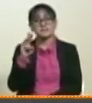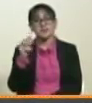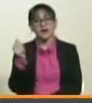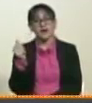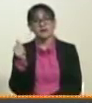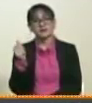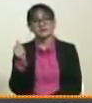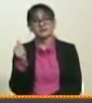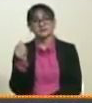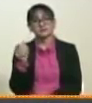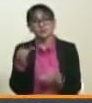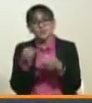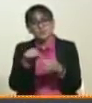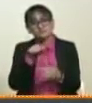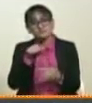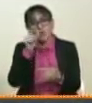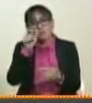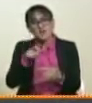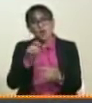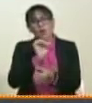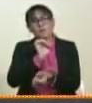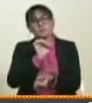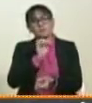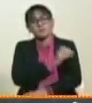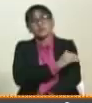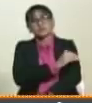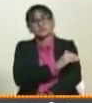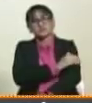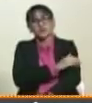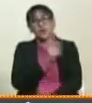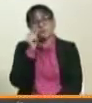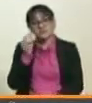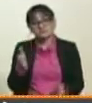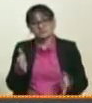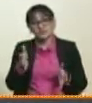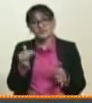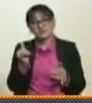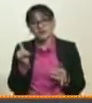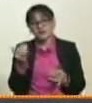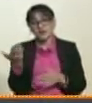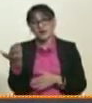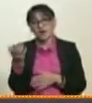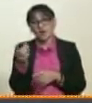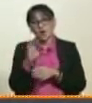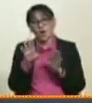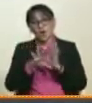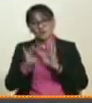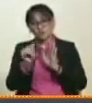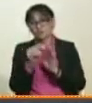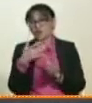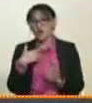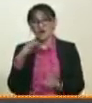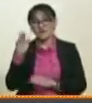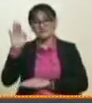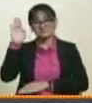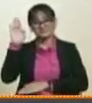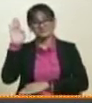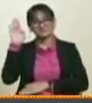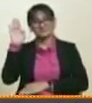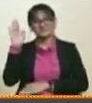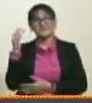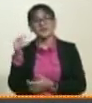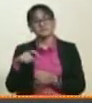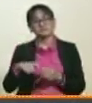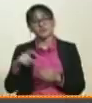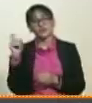verdad él obtuvo el triunfo aquí pero por no querer someterse a lo que te establecido una constitución era asamblea nacional constituyente para no reconocerla